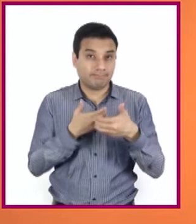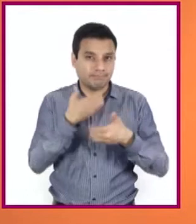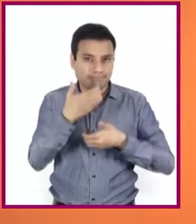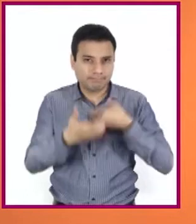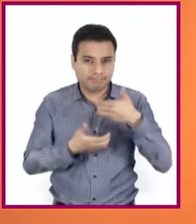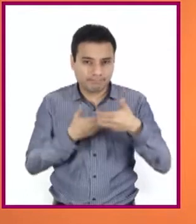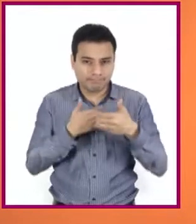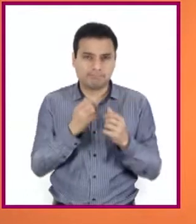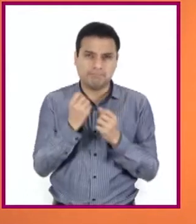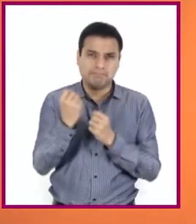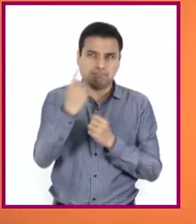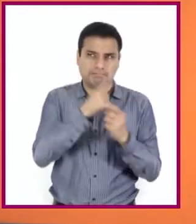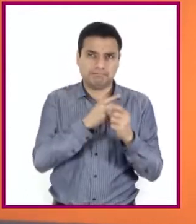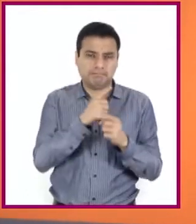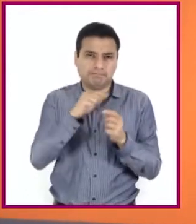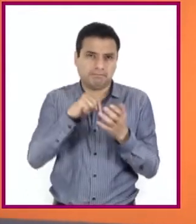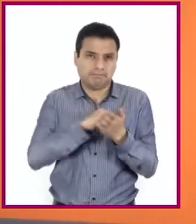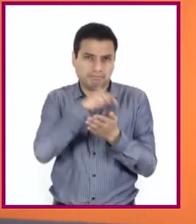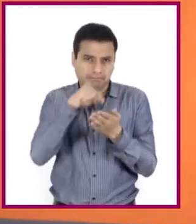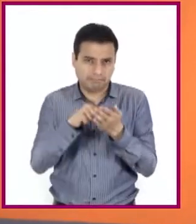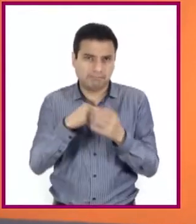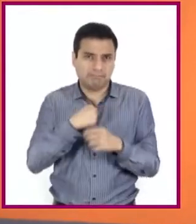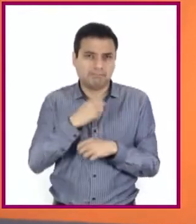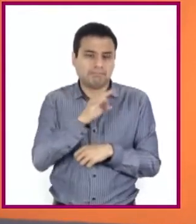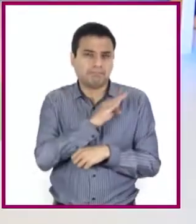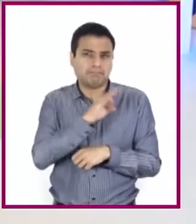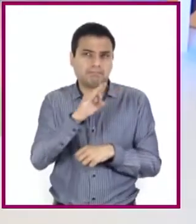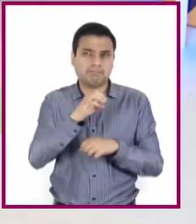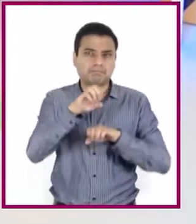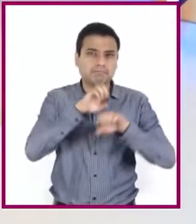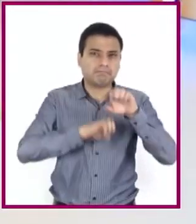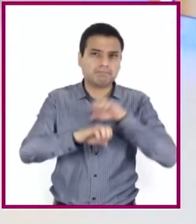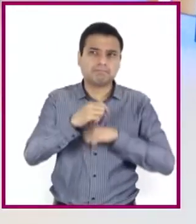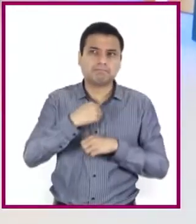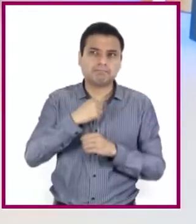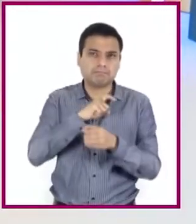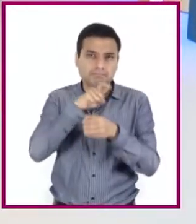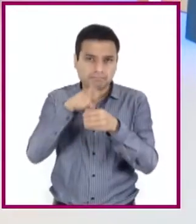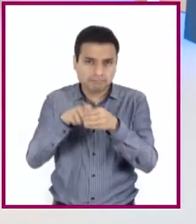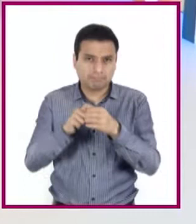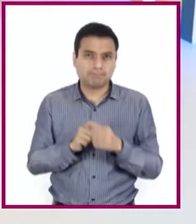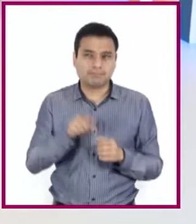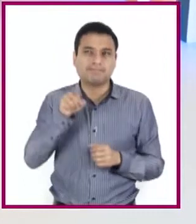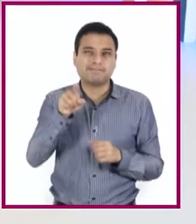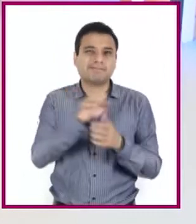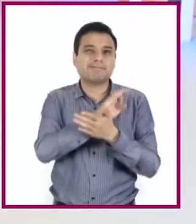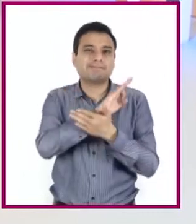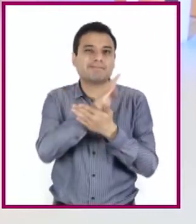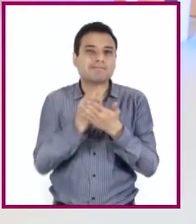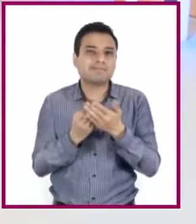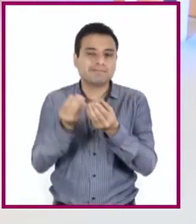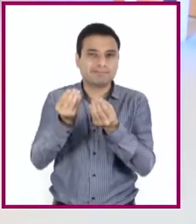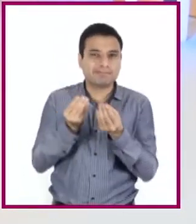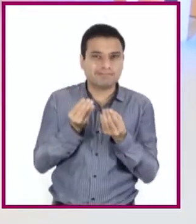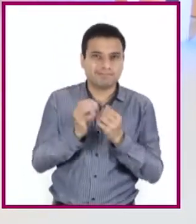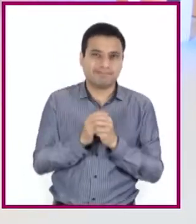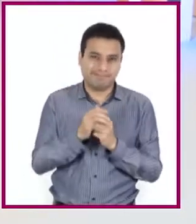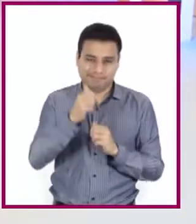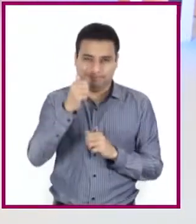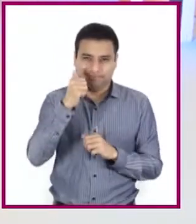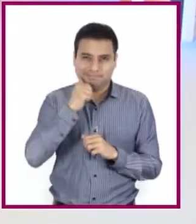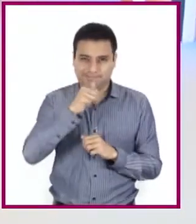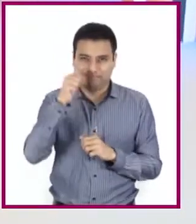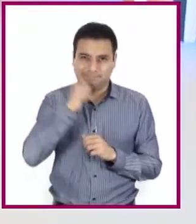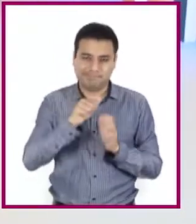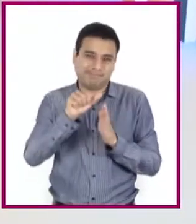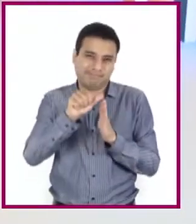En algunos lugares es posible elegir una empresa comercializadora. Es la que envía las facturas, ya que compra la energía a las empresas de